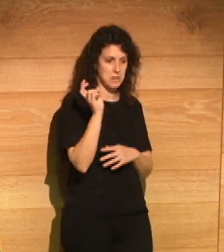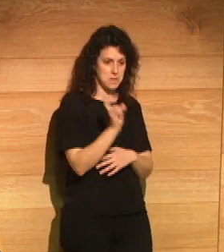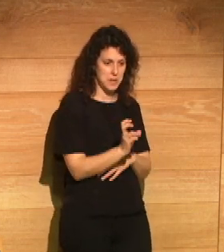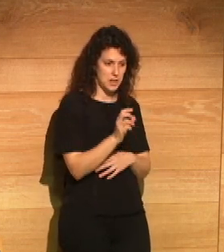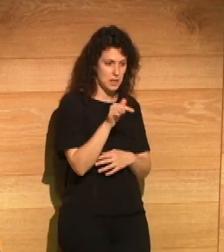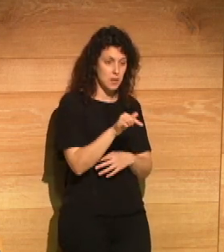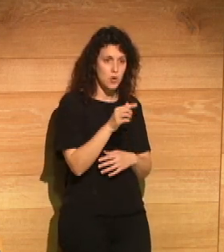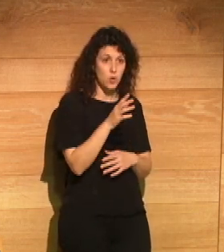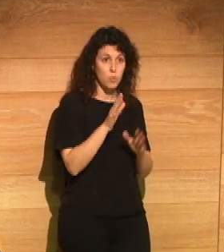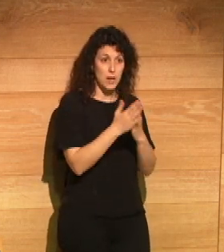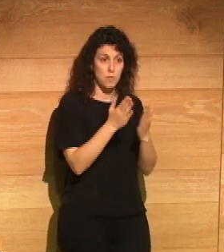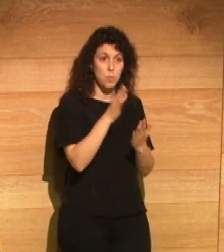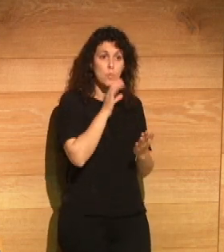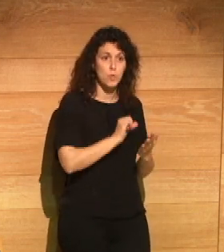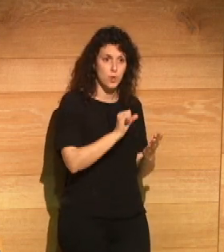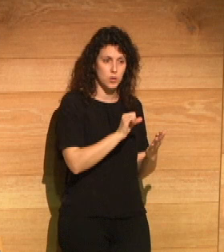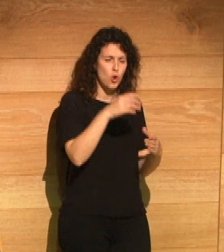contenido